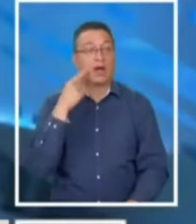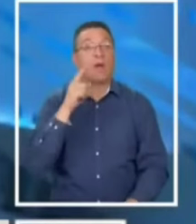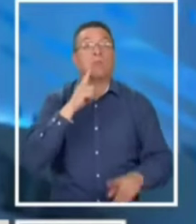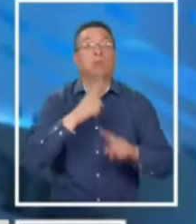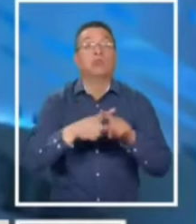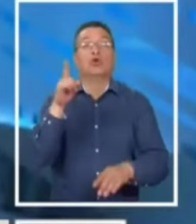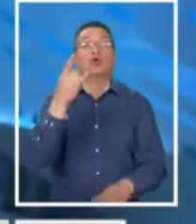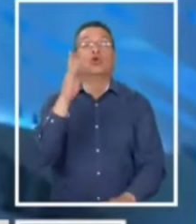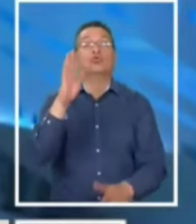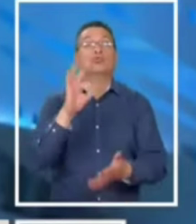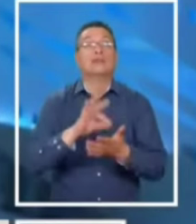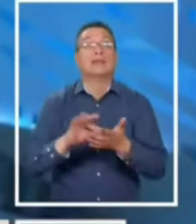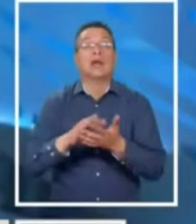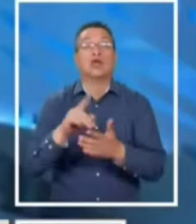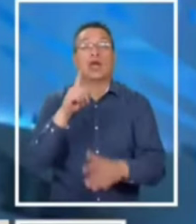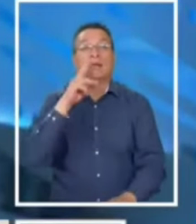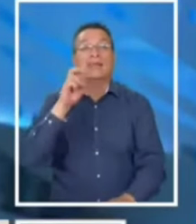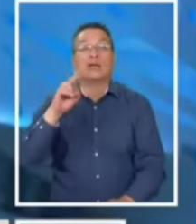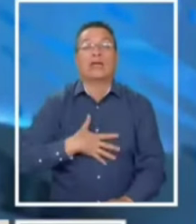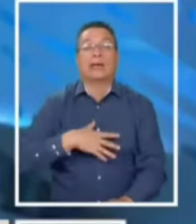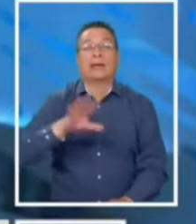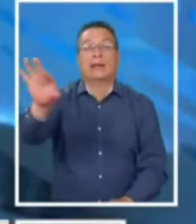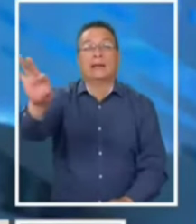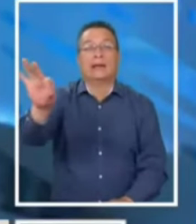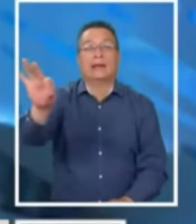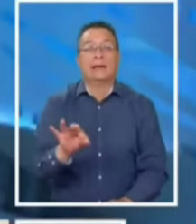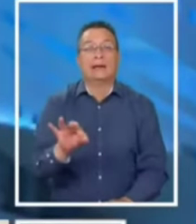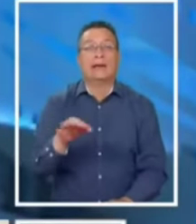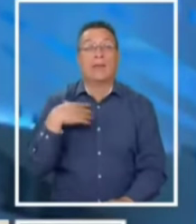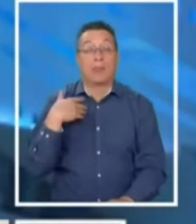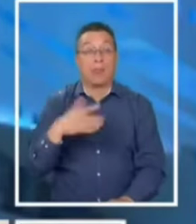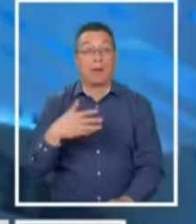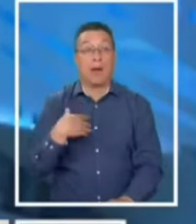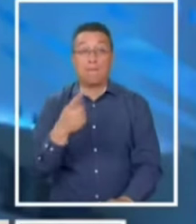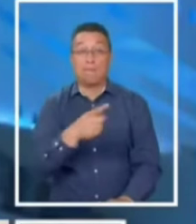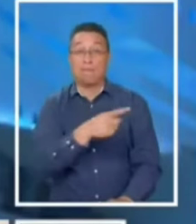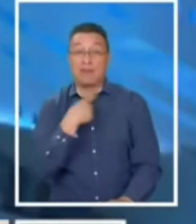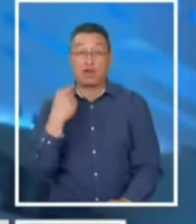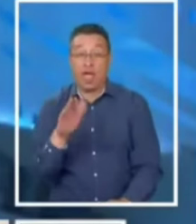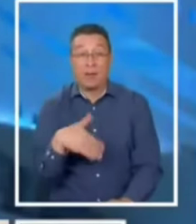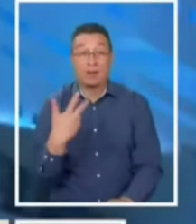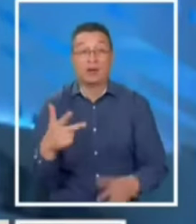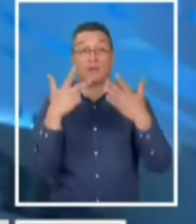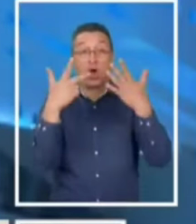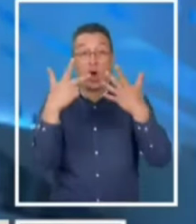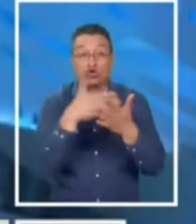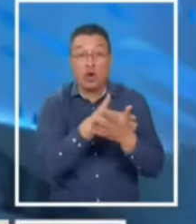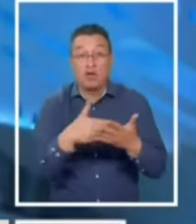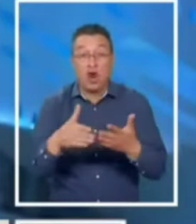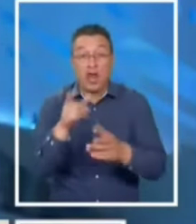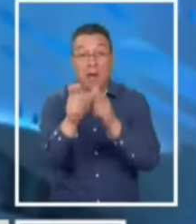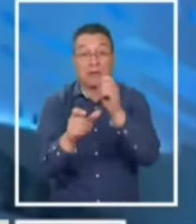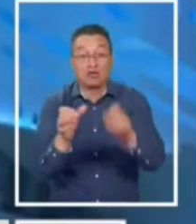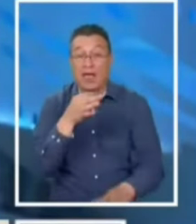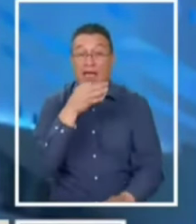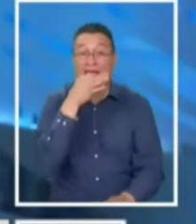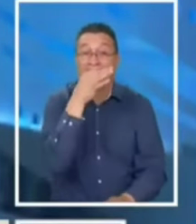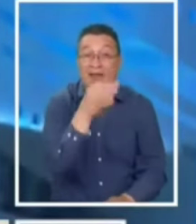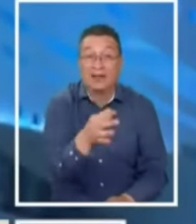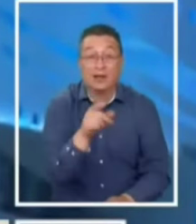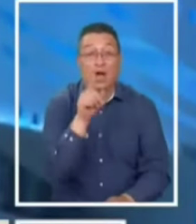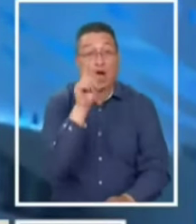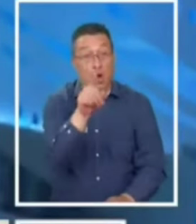quisieron nombrar de subsecretario del interior si cuando deciden después de la derrota donde ocho millones de personas le dicen mire